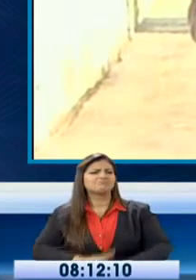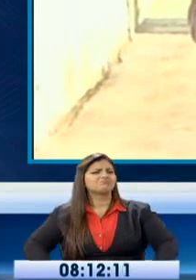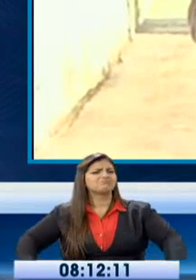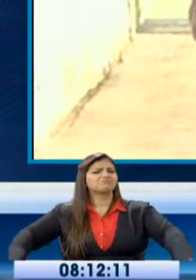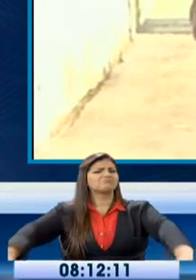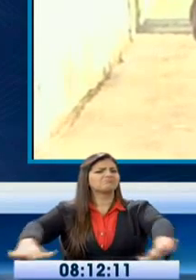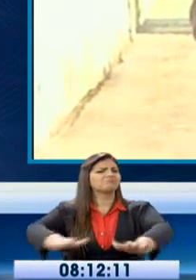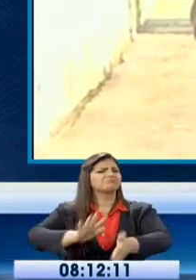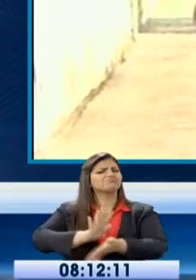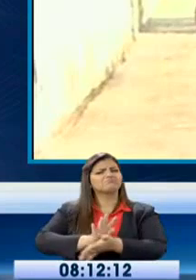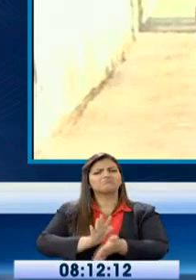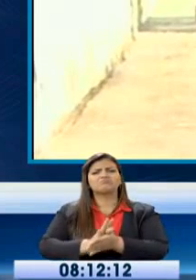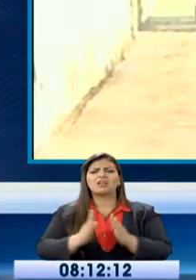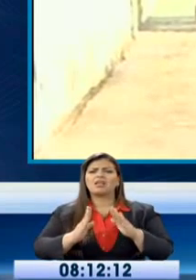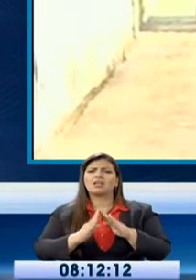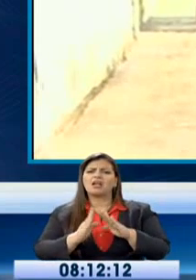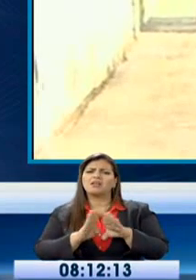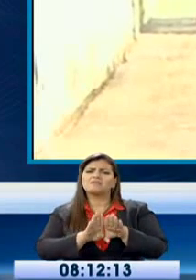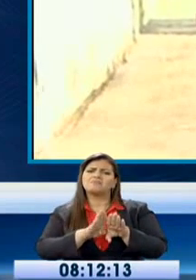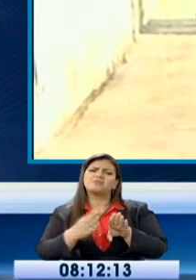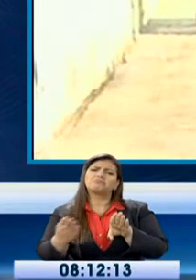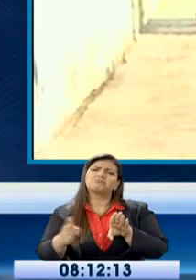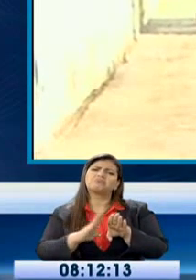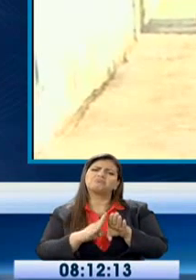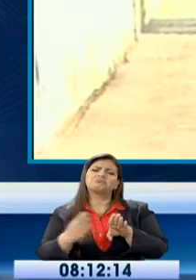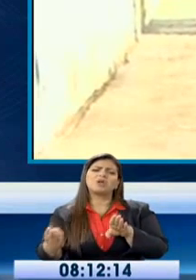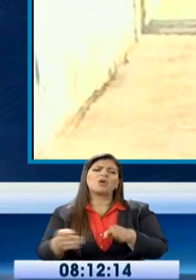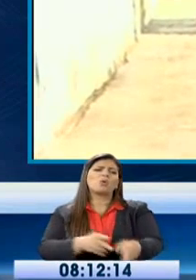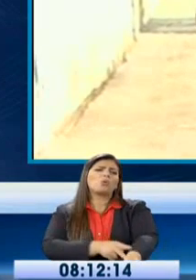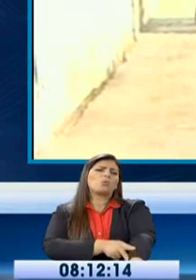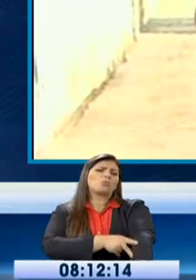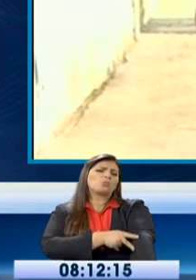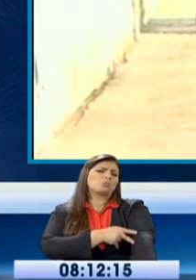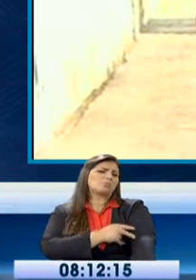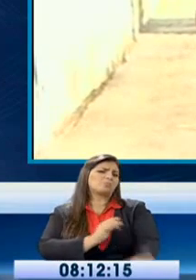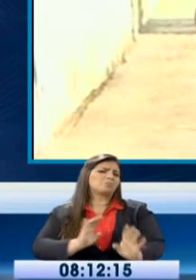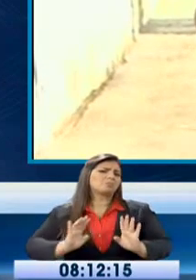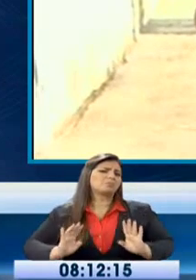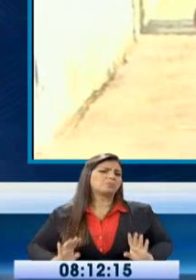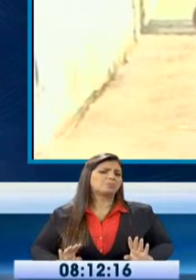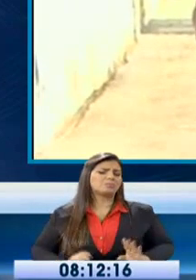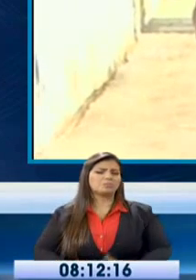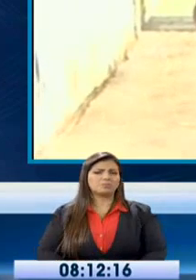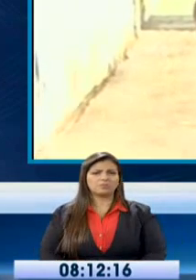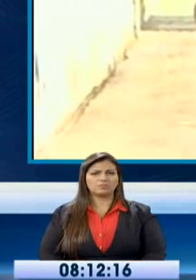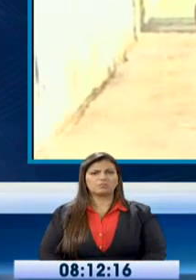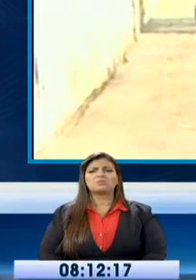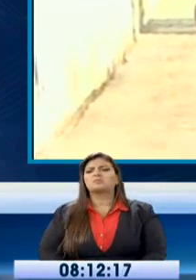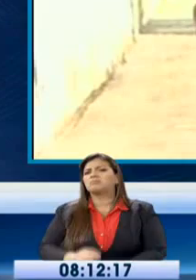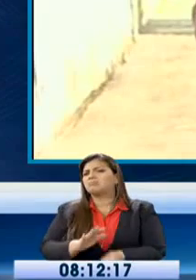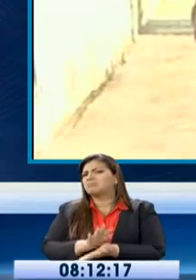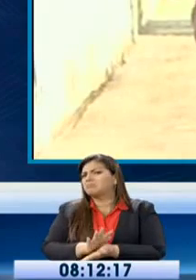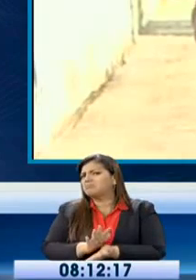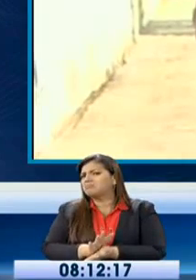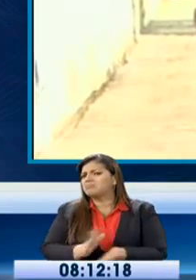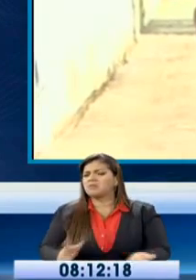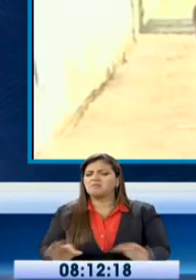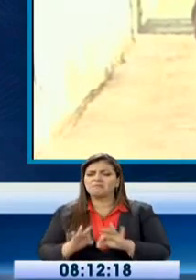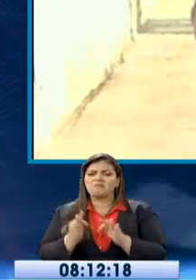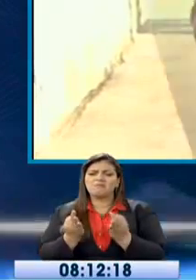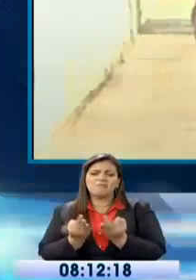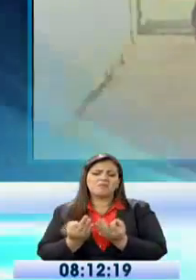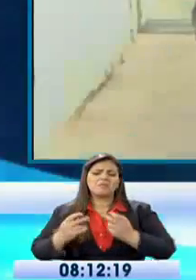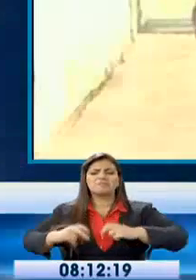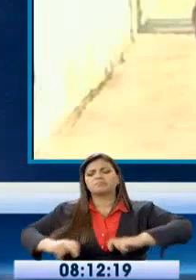claro. Llevo más de 30 años aquí, y sin embargo ahora ya no puedo tener la tranquilidad, decía ella, de estar con las puertas abiertas, de estar junto a los suyos,